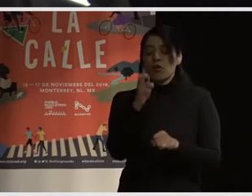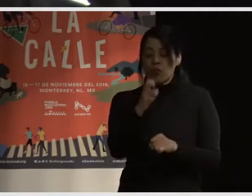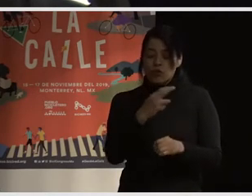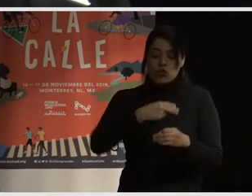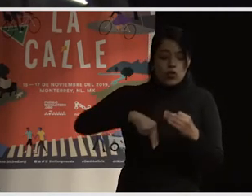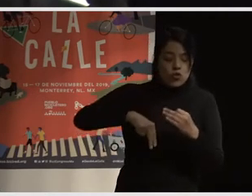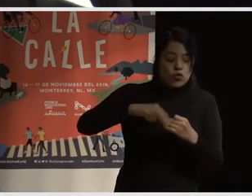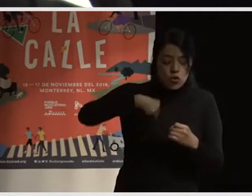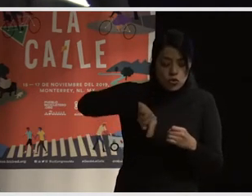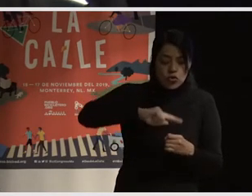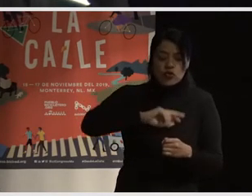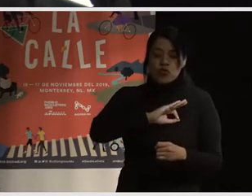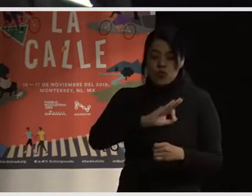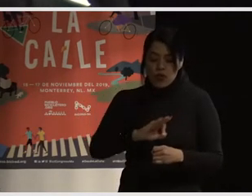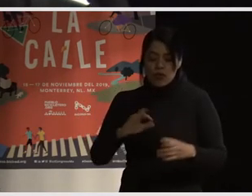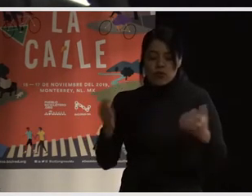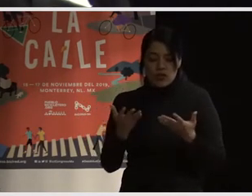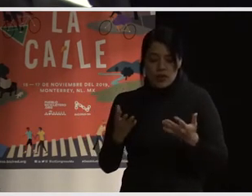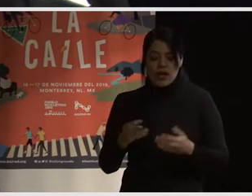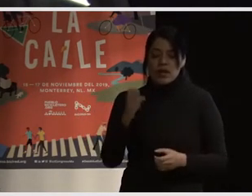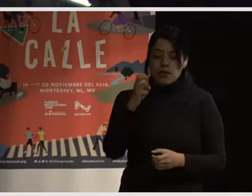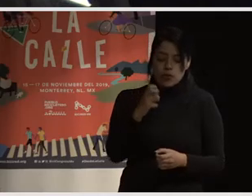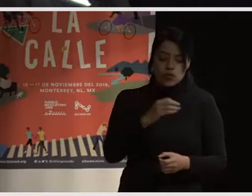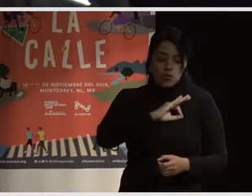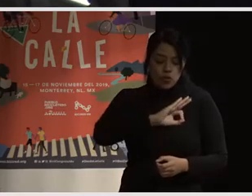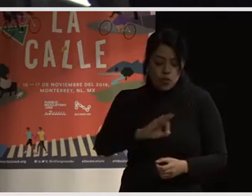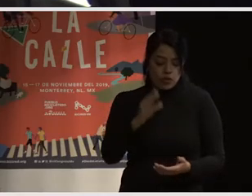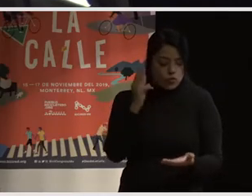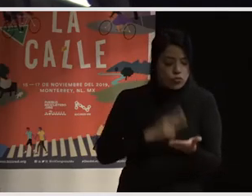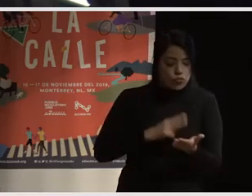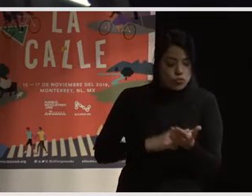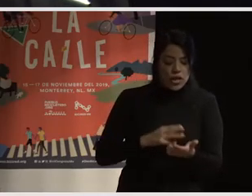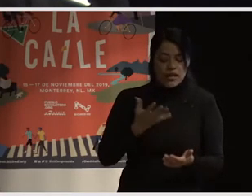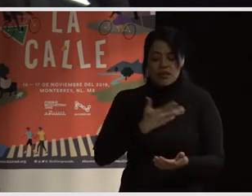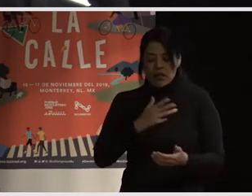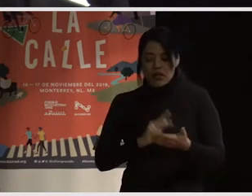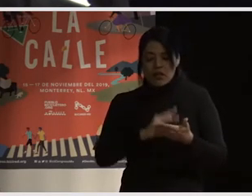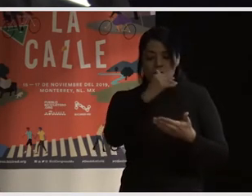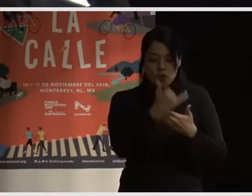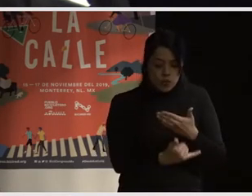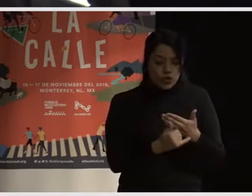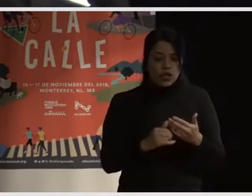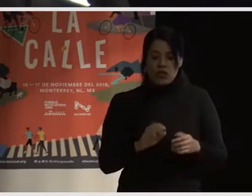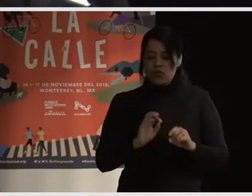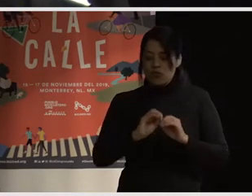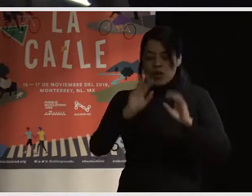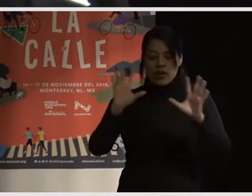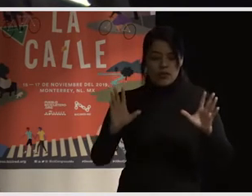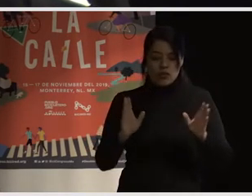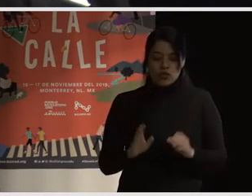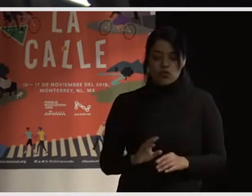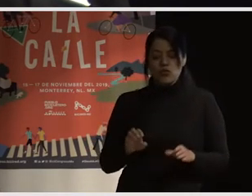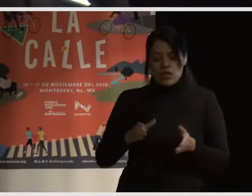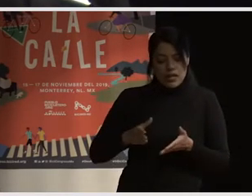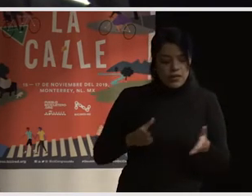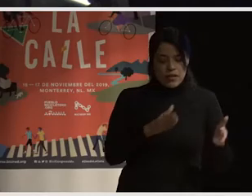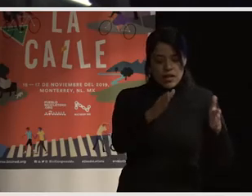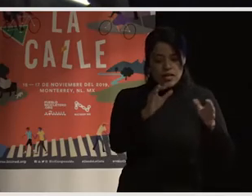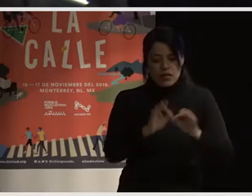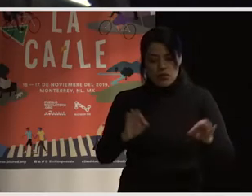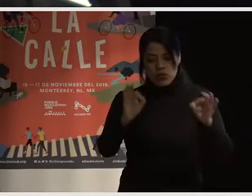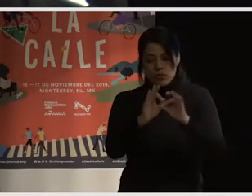eso podemos sancionar y por eso podemos tener proyectos maravillosos como lo que viene con el periférico podemos estar terminando una